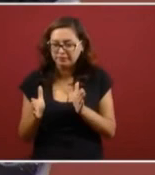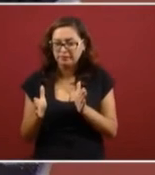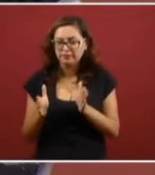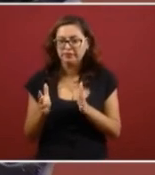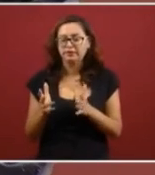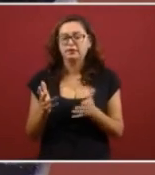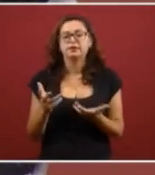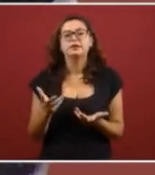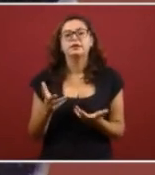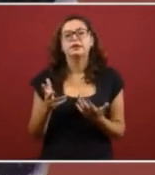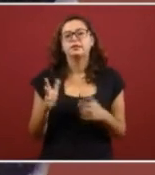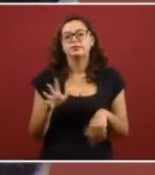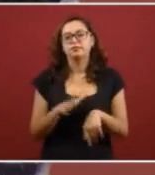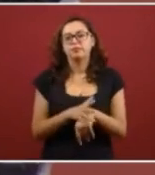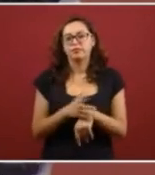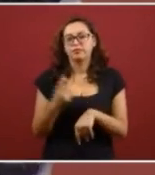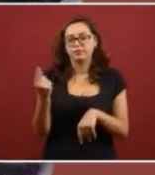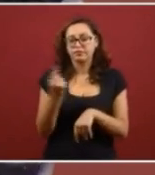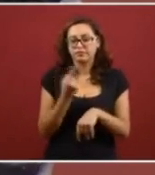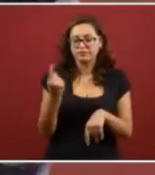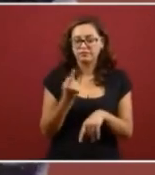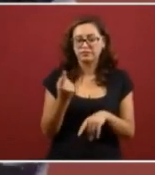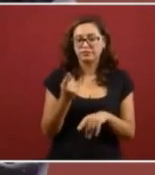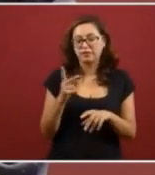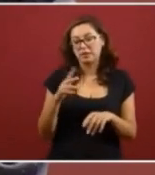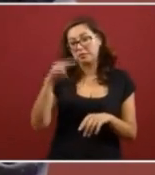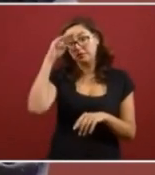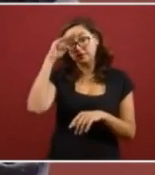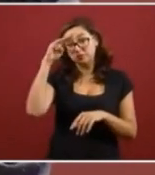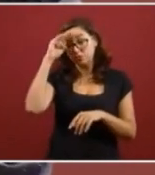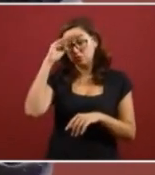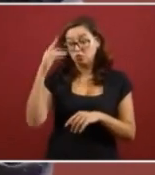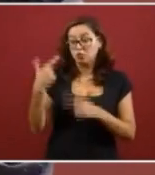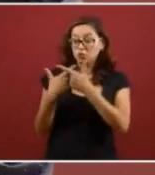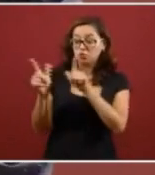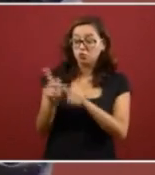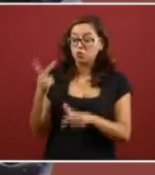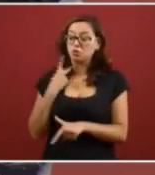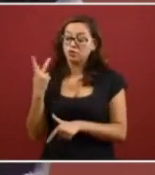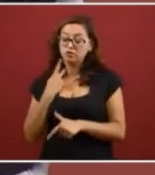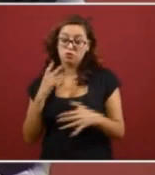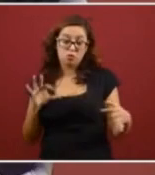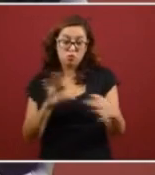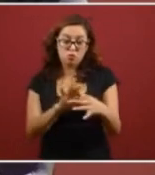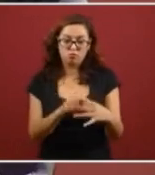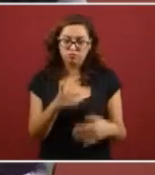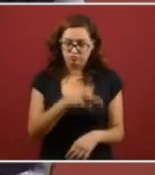a porque few cuando months. Iba a la democratización. When I tried to democratize it.